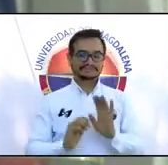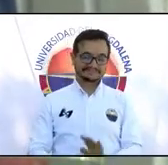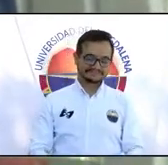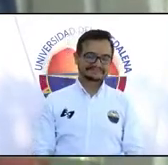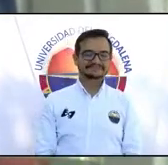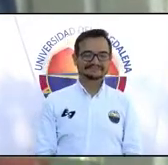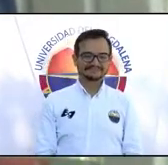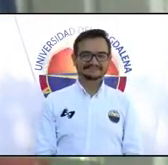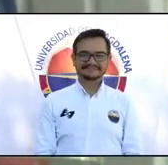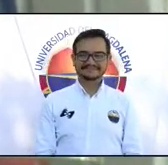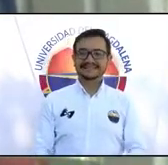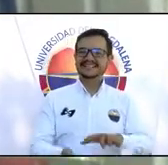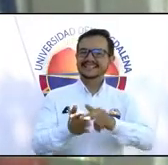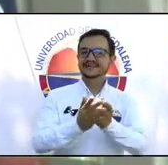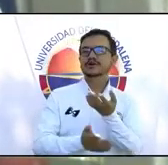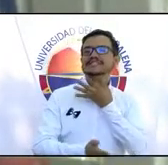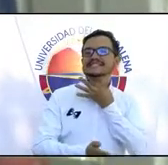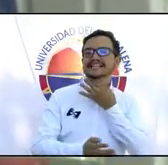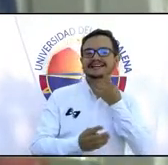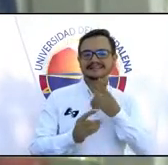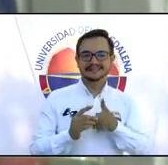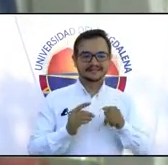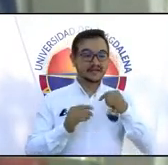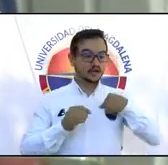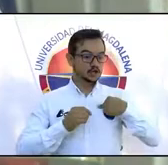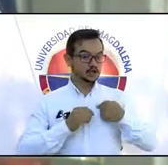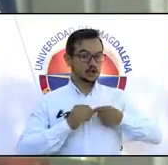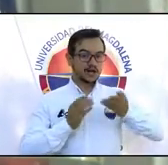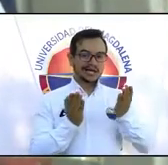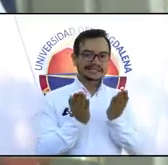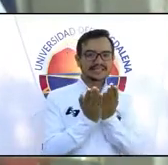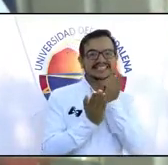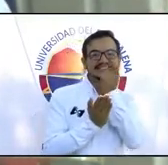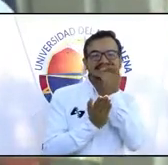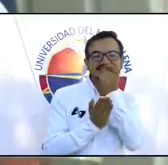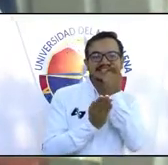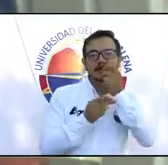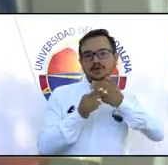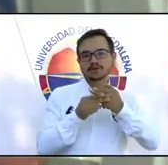Dije que hay un chiste que dice que cuando estudias odontología, entonces eres un estudiante.